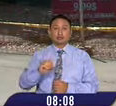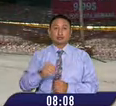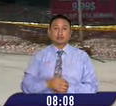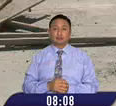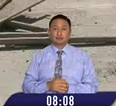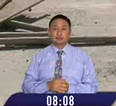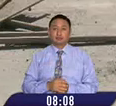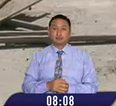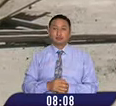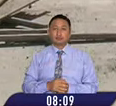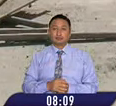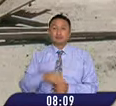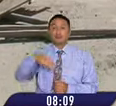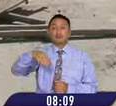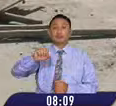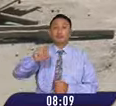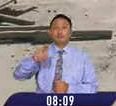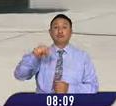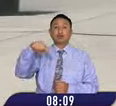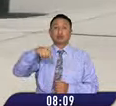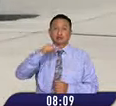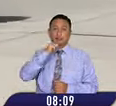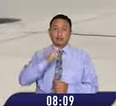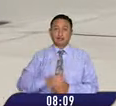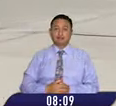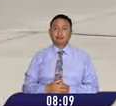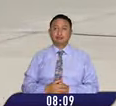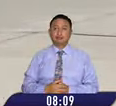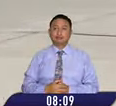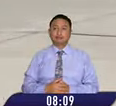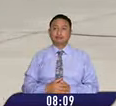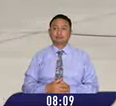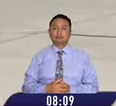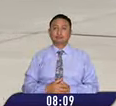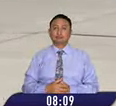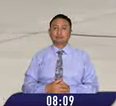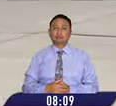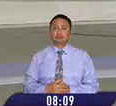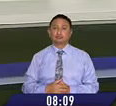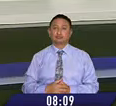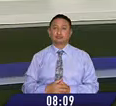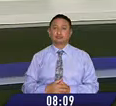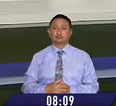en la avenida Morán Valverde, informó Valeria Navarro.